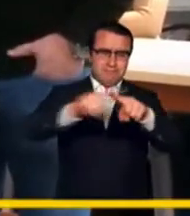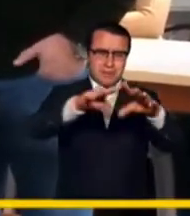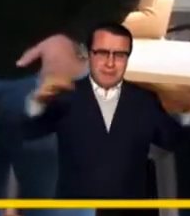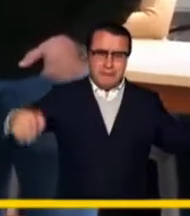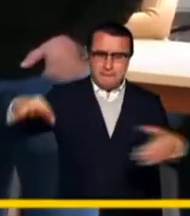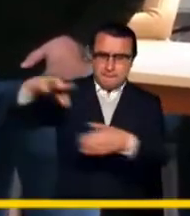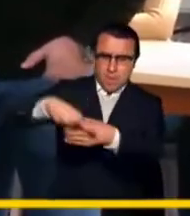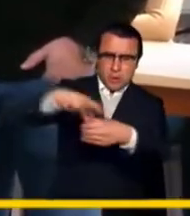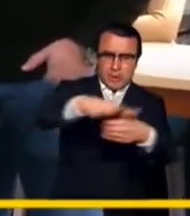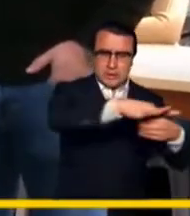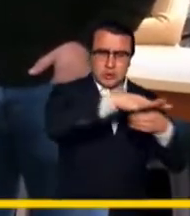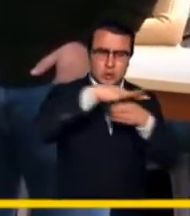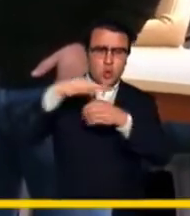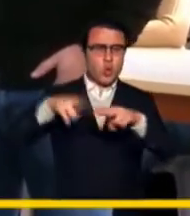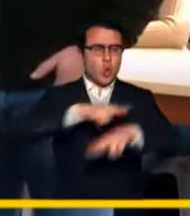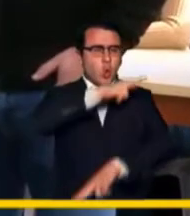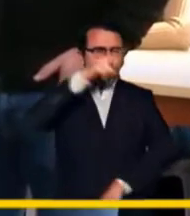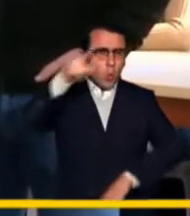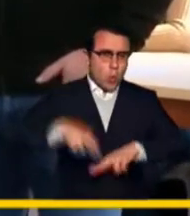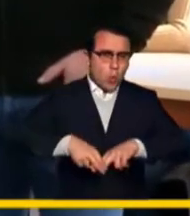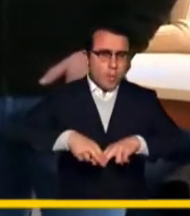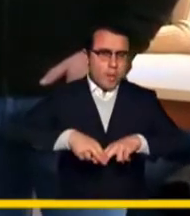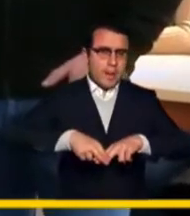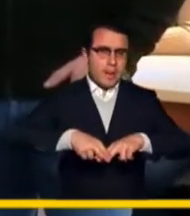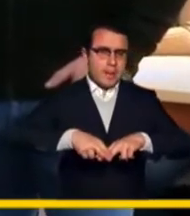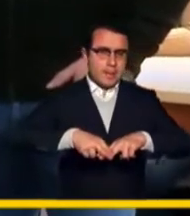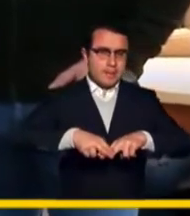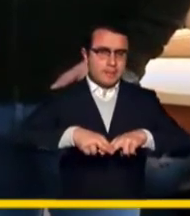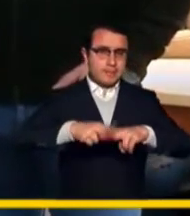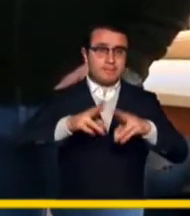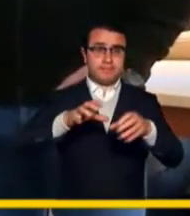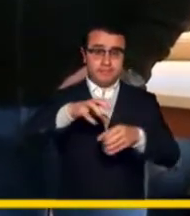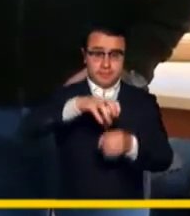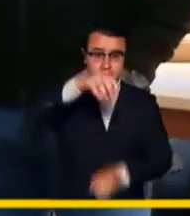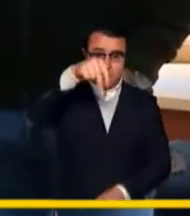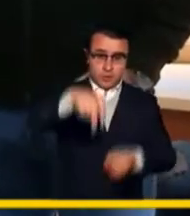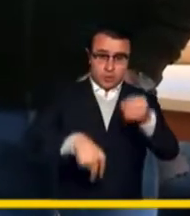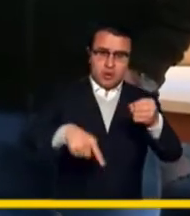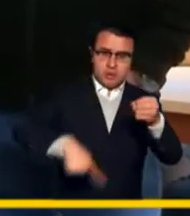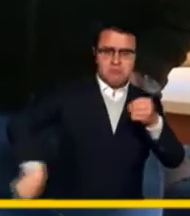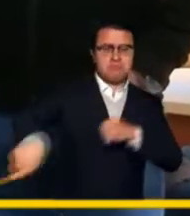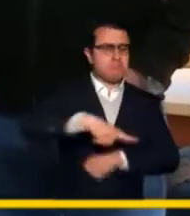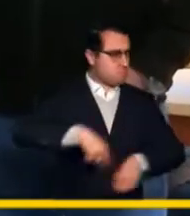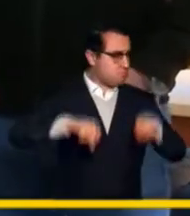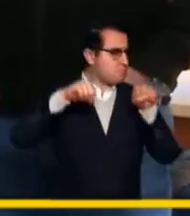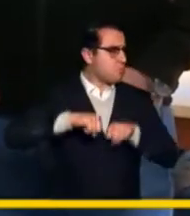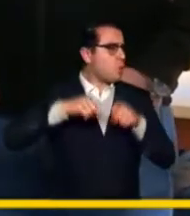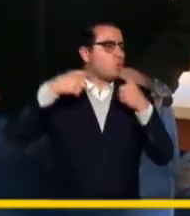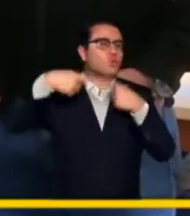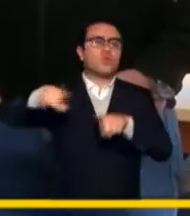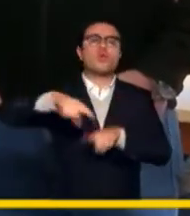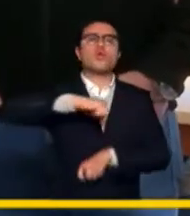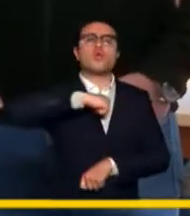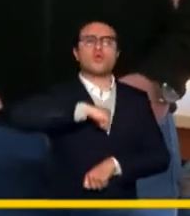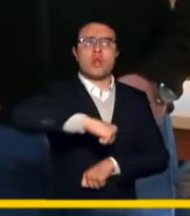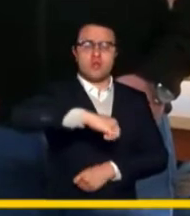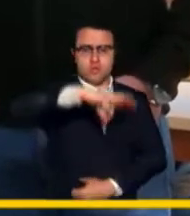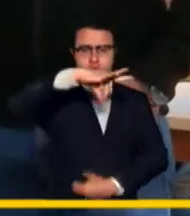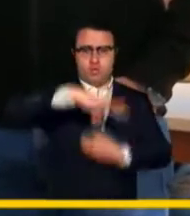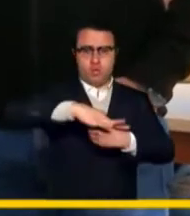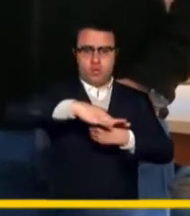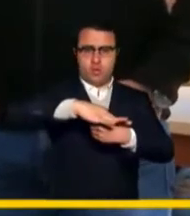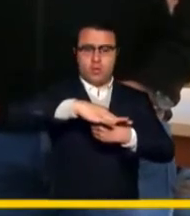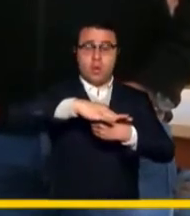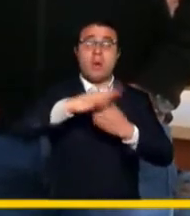de votación. Normalmente, la ciudadanía puede ejercer su derecho al voto